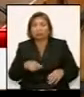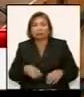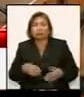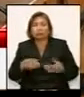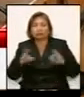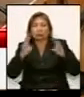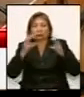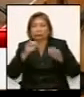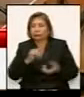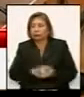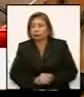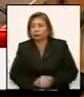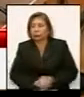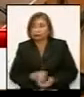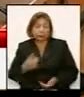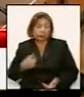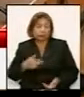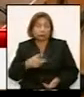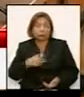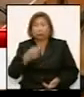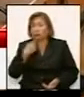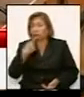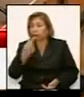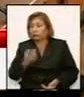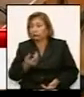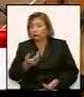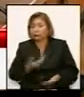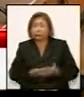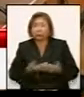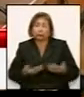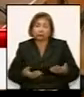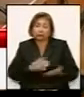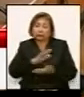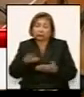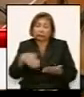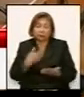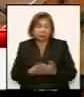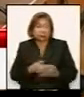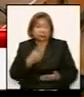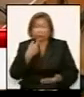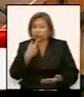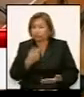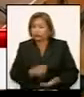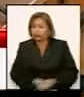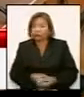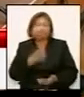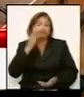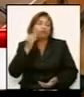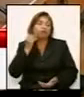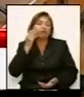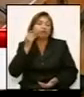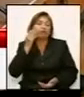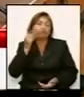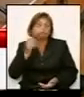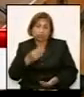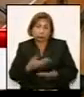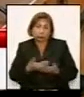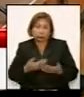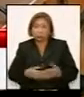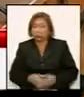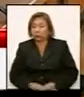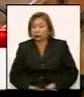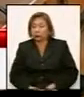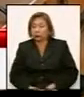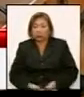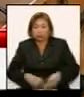se usa y bueno hemos incluido también algunos testimonios porque todo lo que les contamos viene las experiencias de las víctimas el doc son se usa